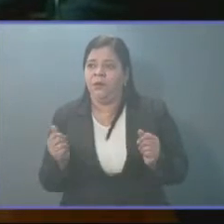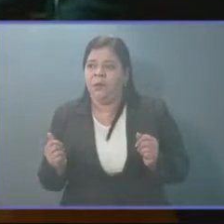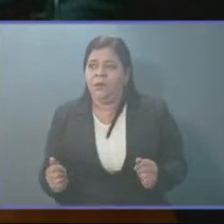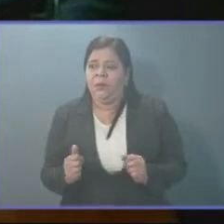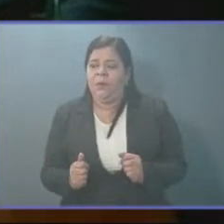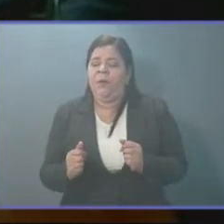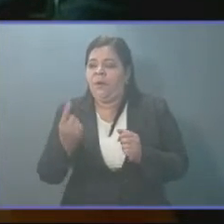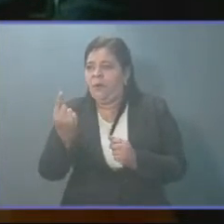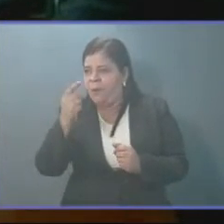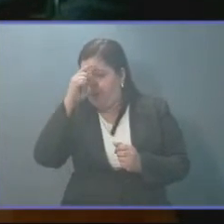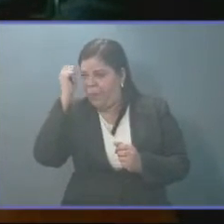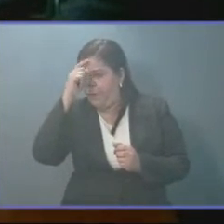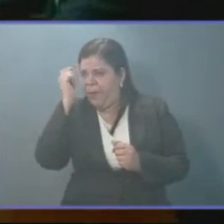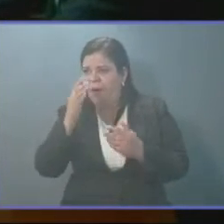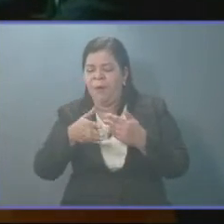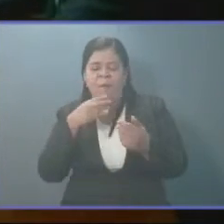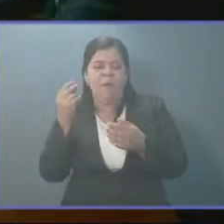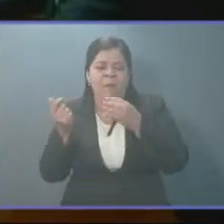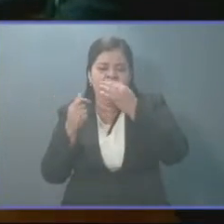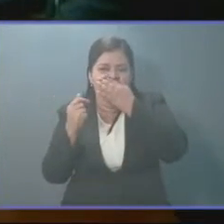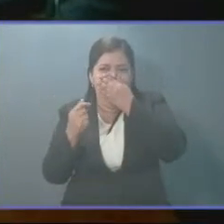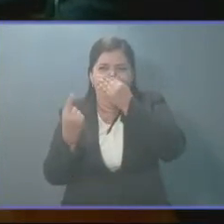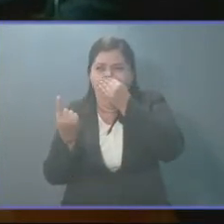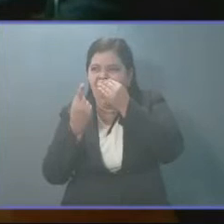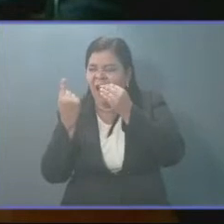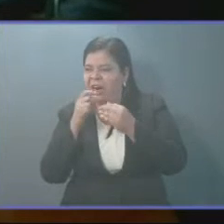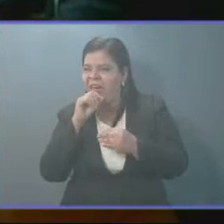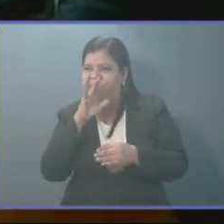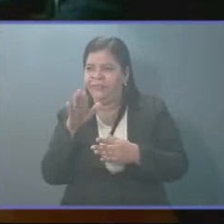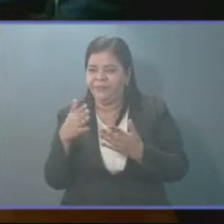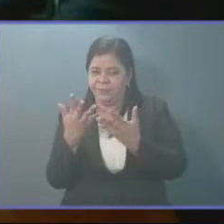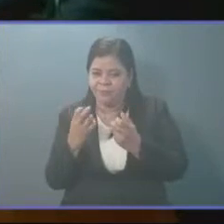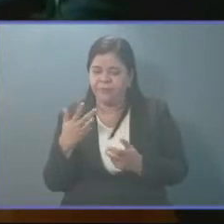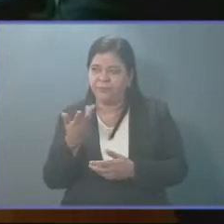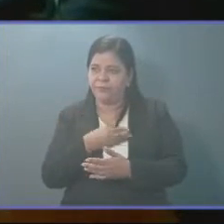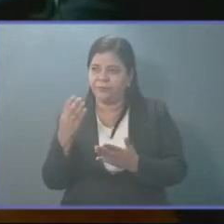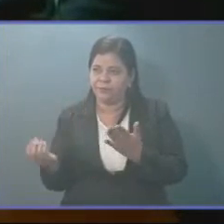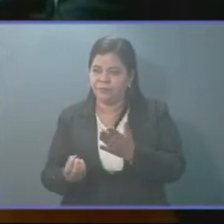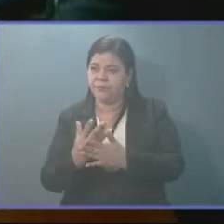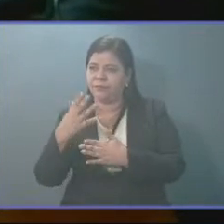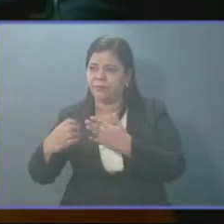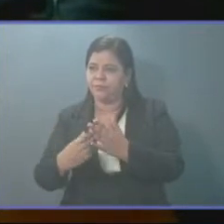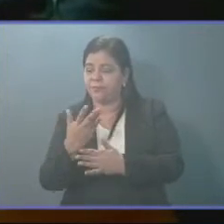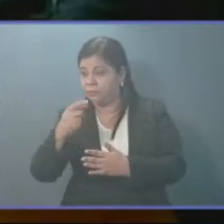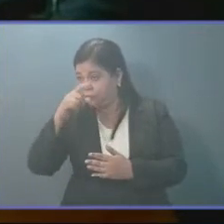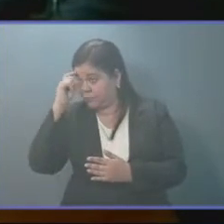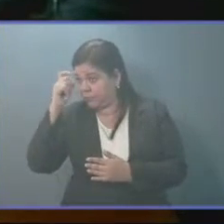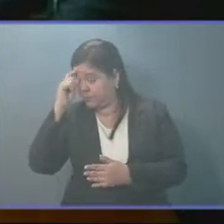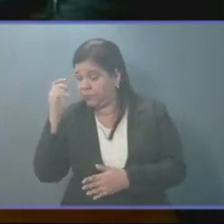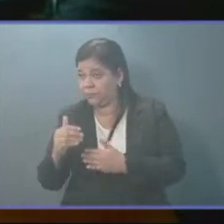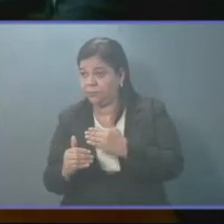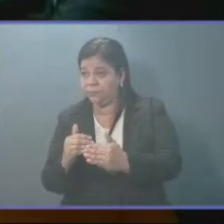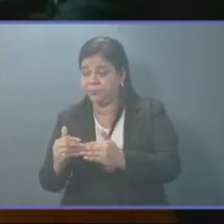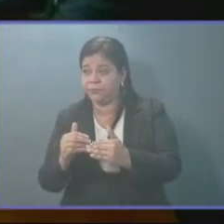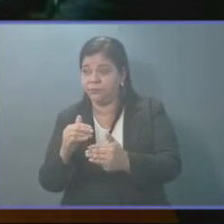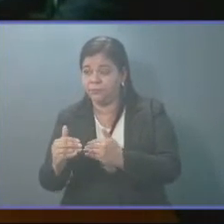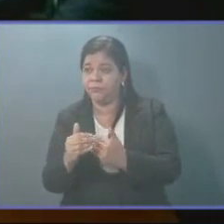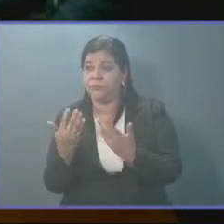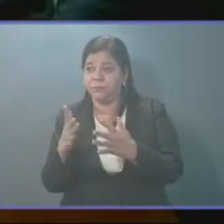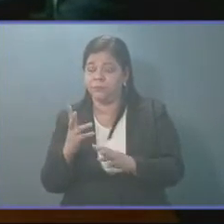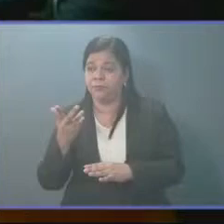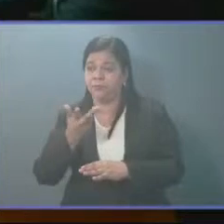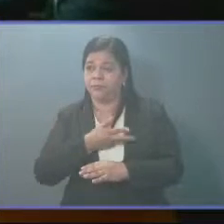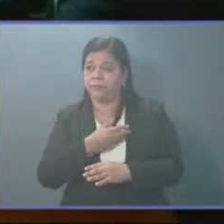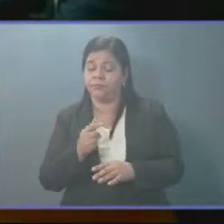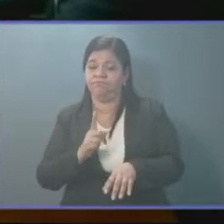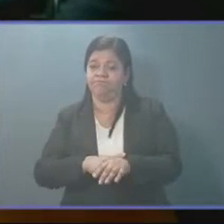trabajador lo más pronto posible. Y no solo eso, innovar el proceso laboral, porque ahorita estamos